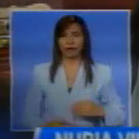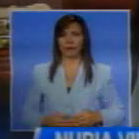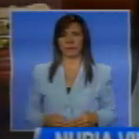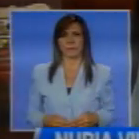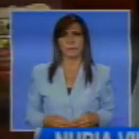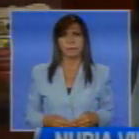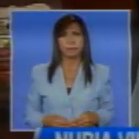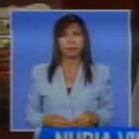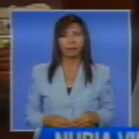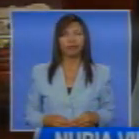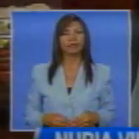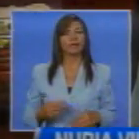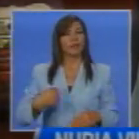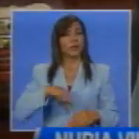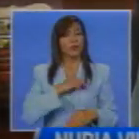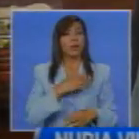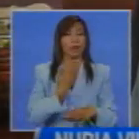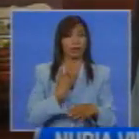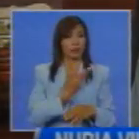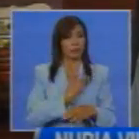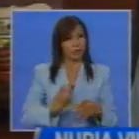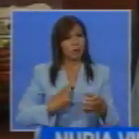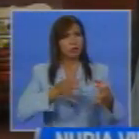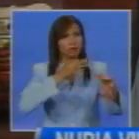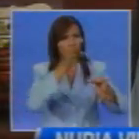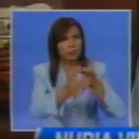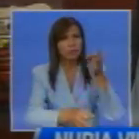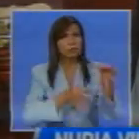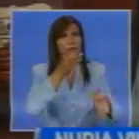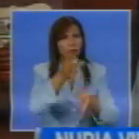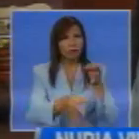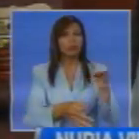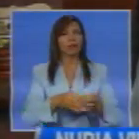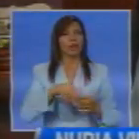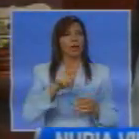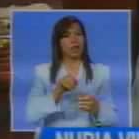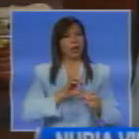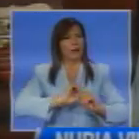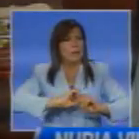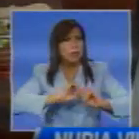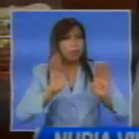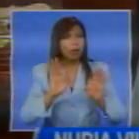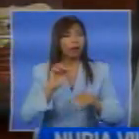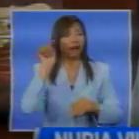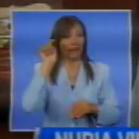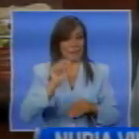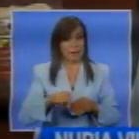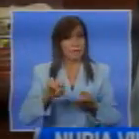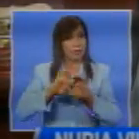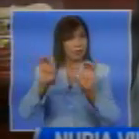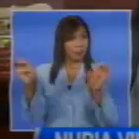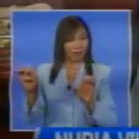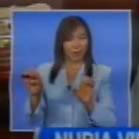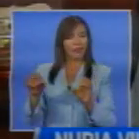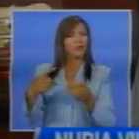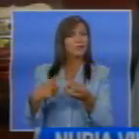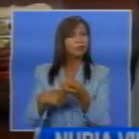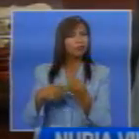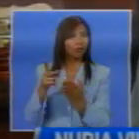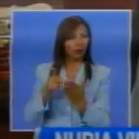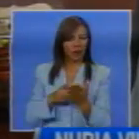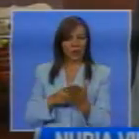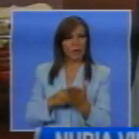dicho al presidente y le hemos hablado claramente de que se adopten medidas sancionadoras y drásticas.